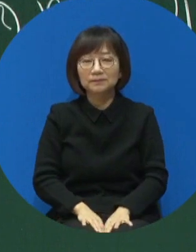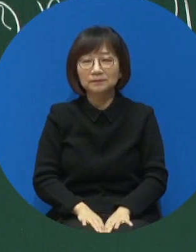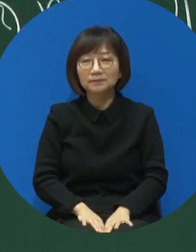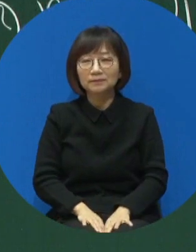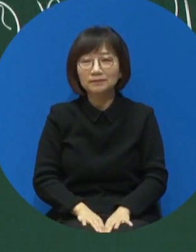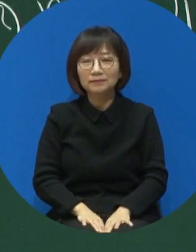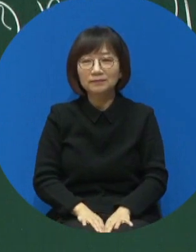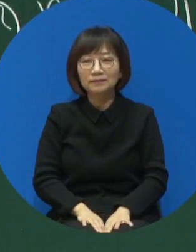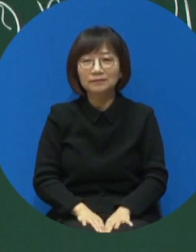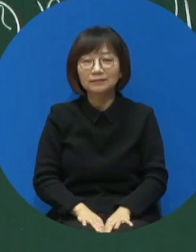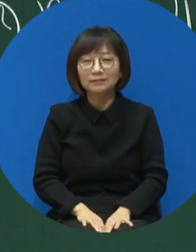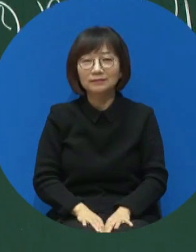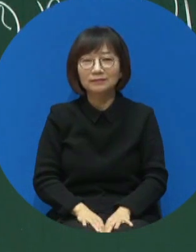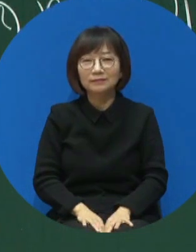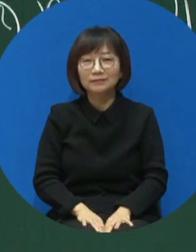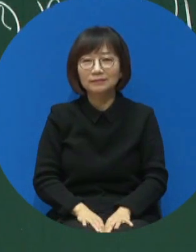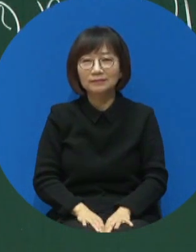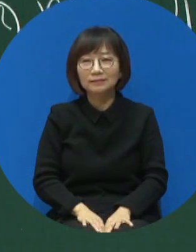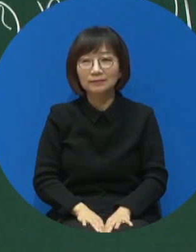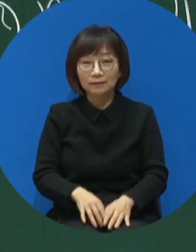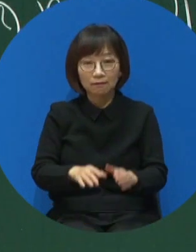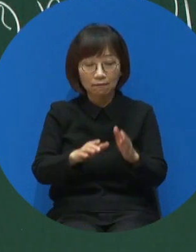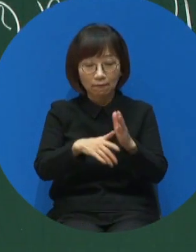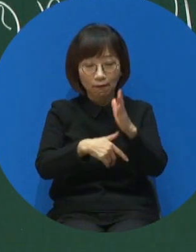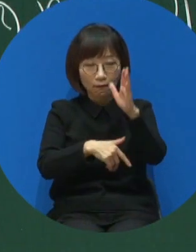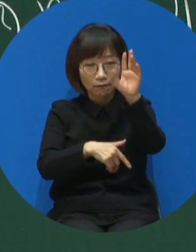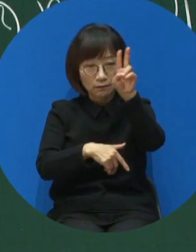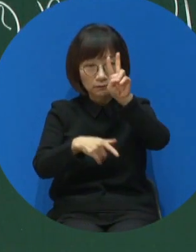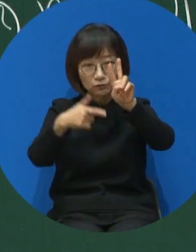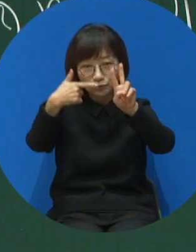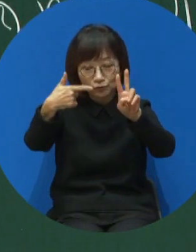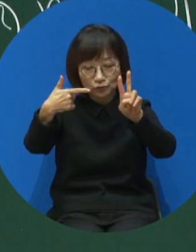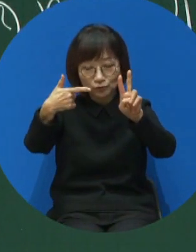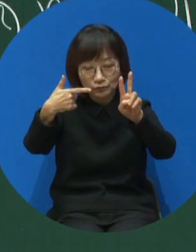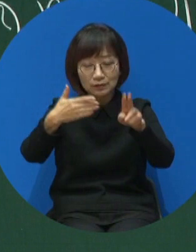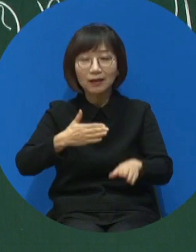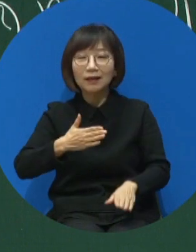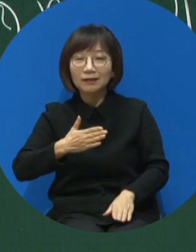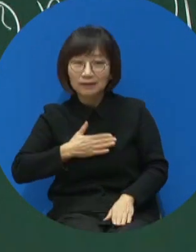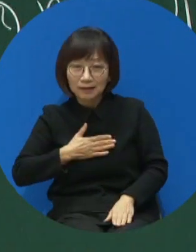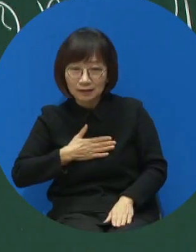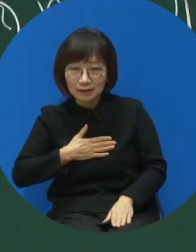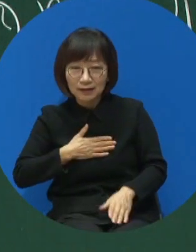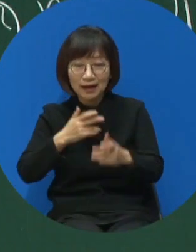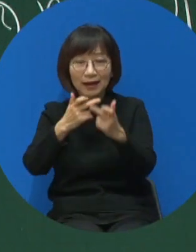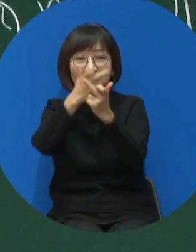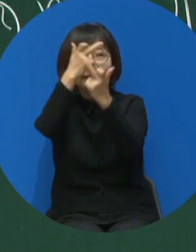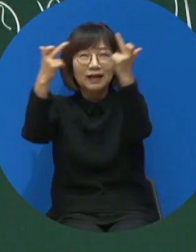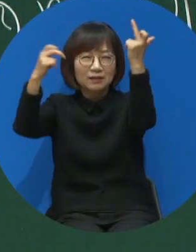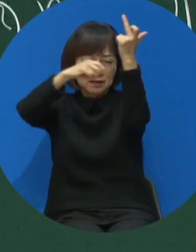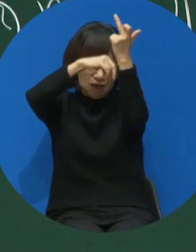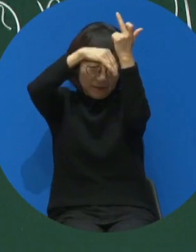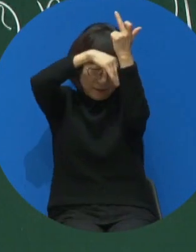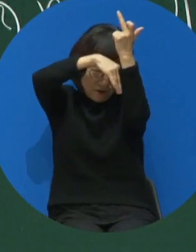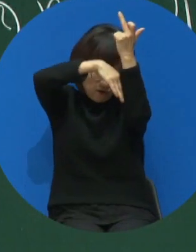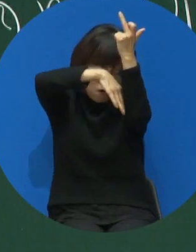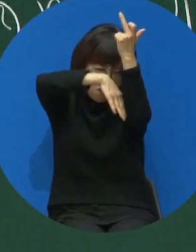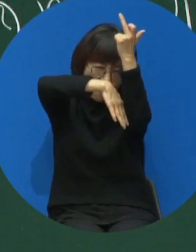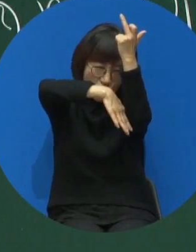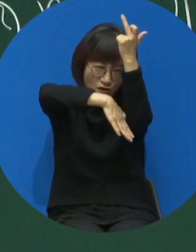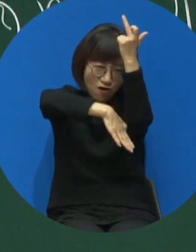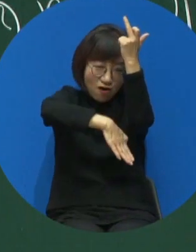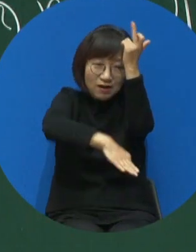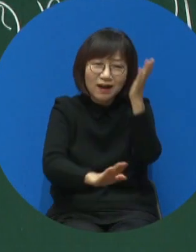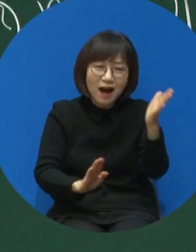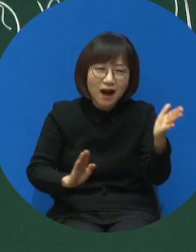era la situación que él tenía salió del boxeo vean el versículo 6 entonces lega sale público giner y el gas a unión